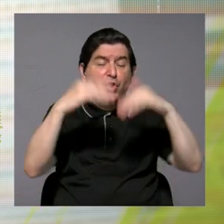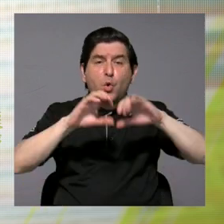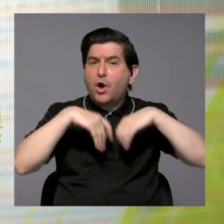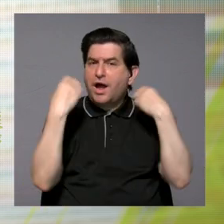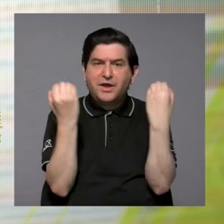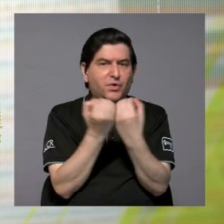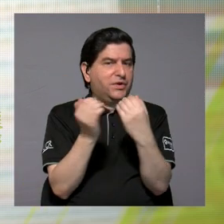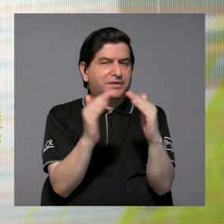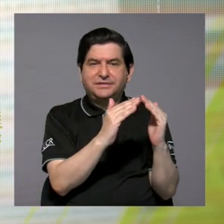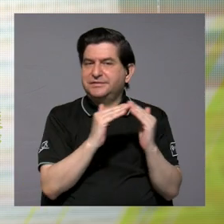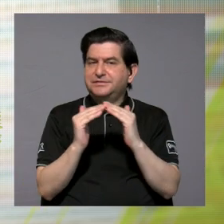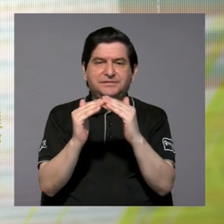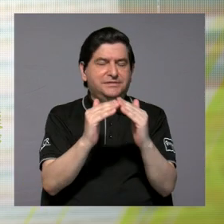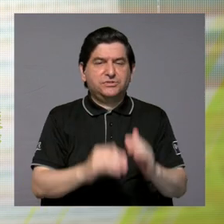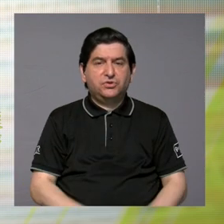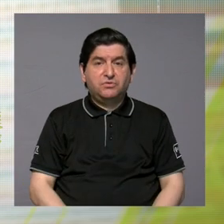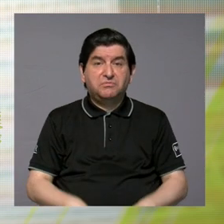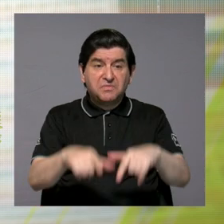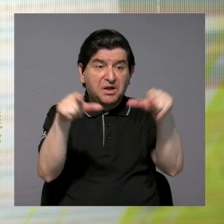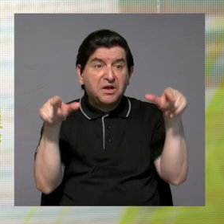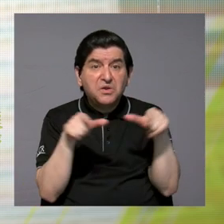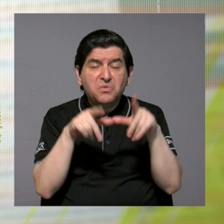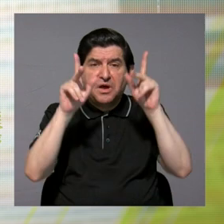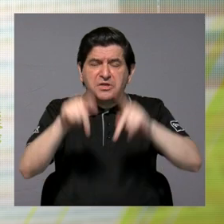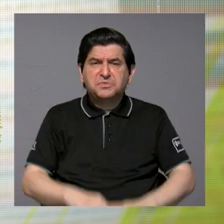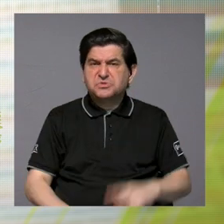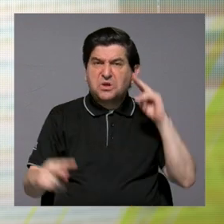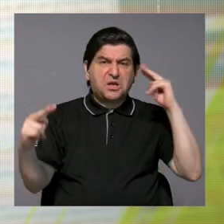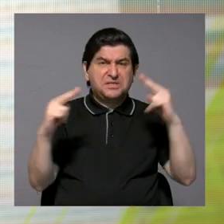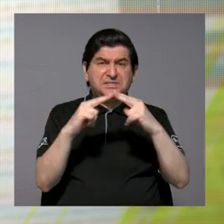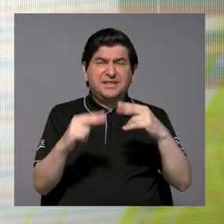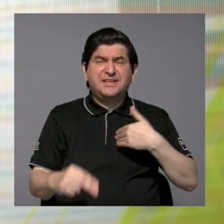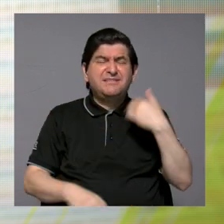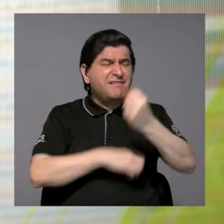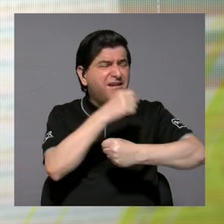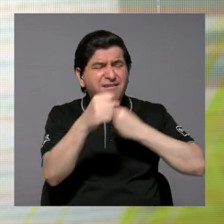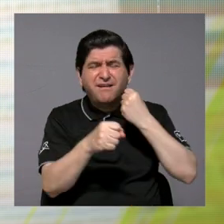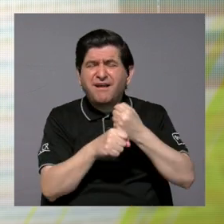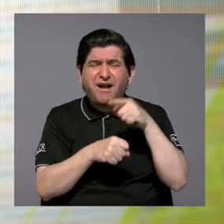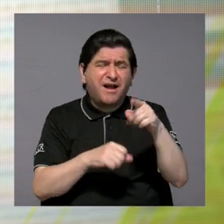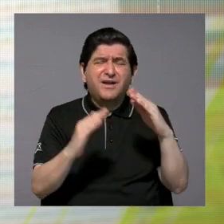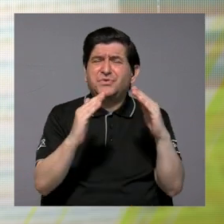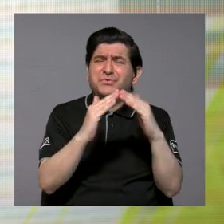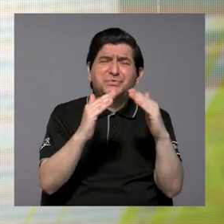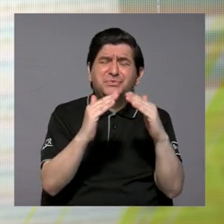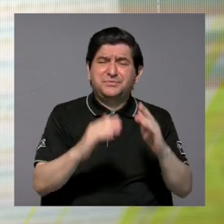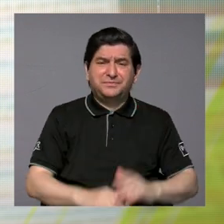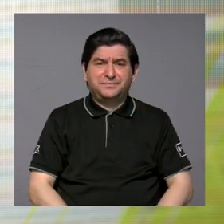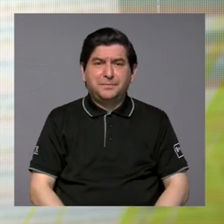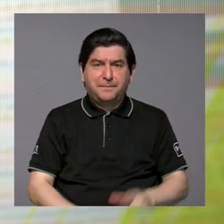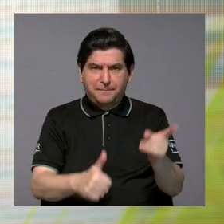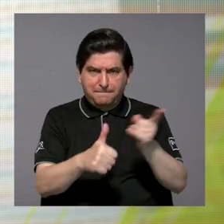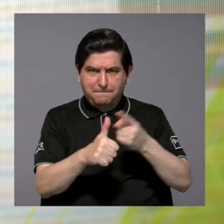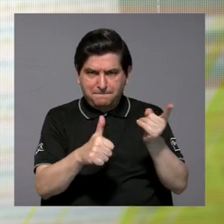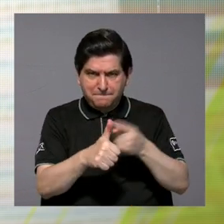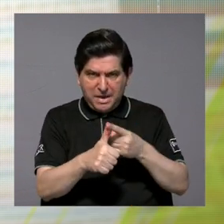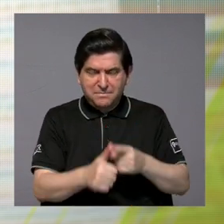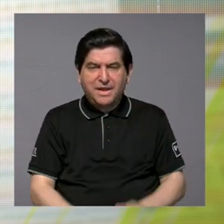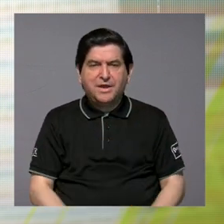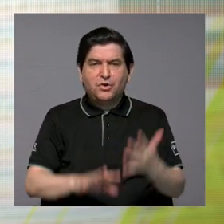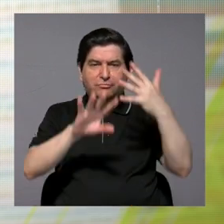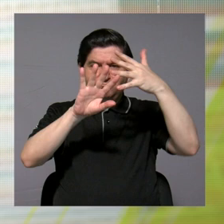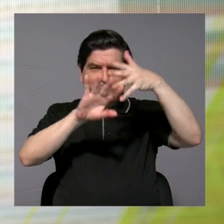organización comunal Hemos llegado a comunidades donde la gente no se conoce teniendo años de vivir en el mismo lugar entonces lo primero que tenemos que hacer es esa